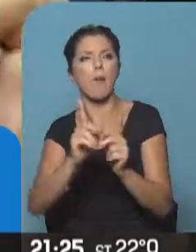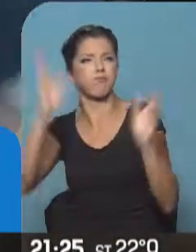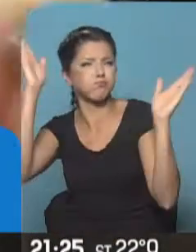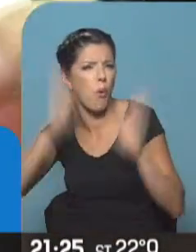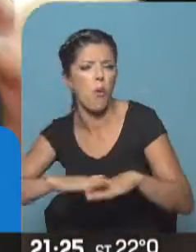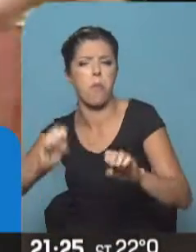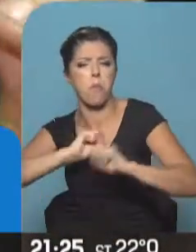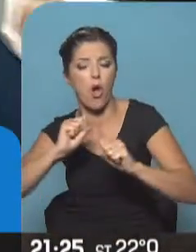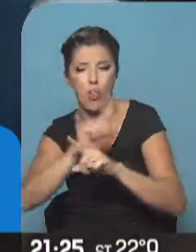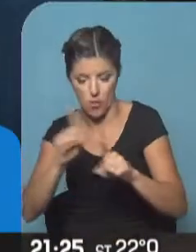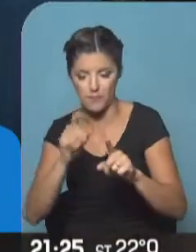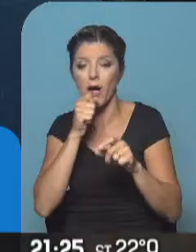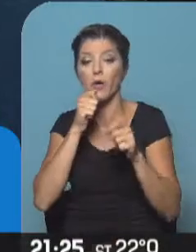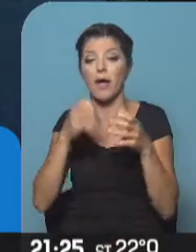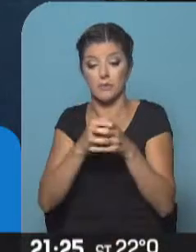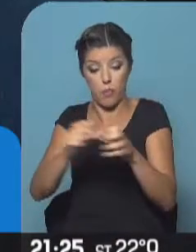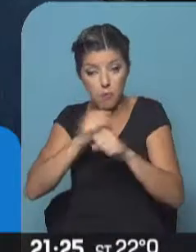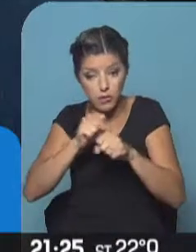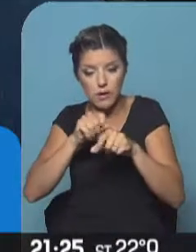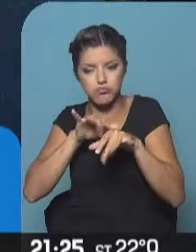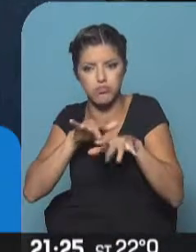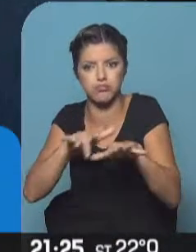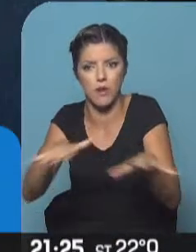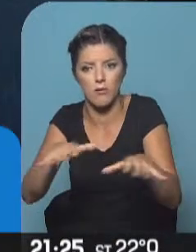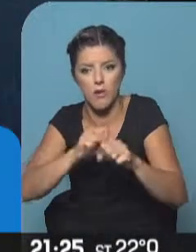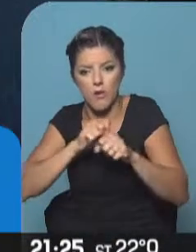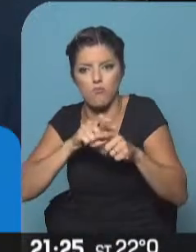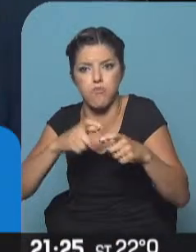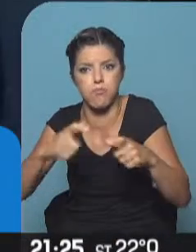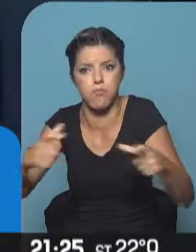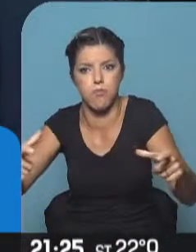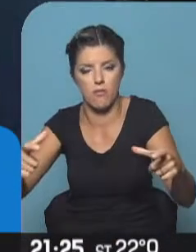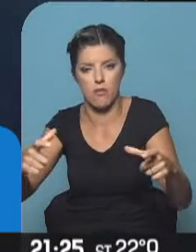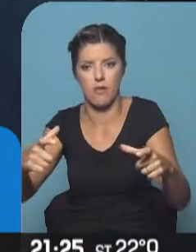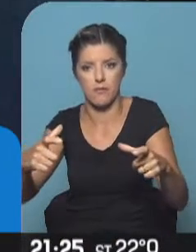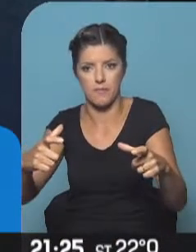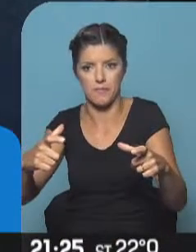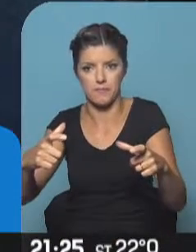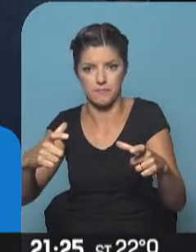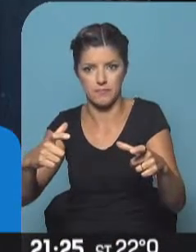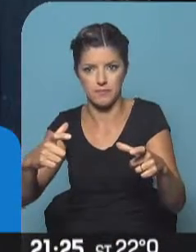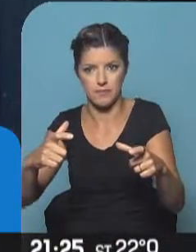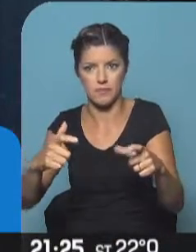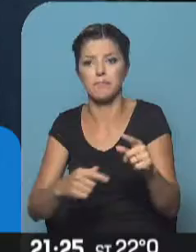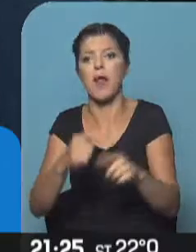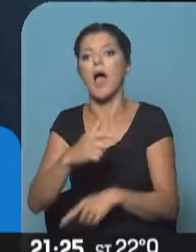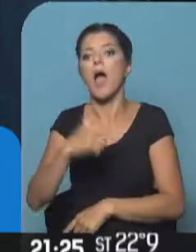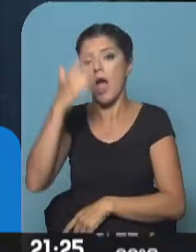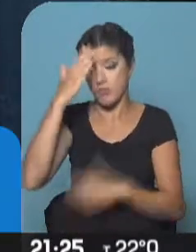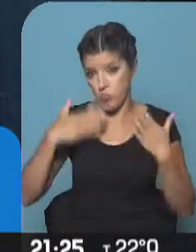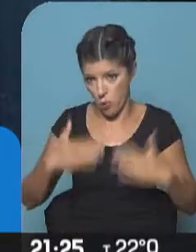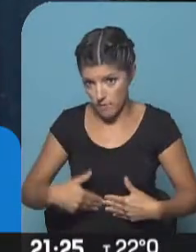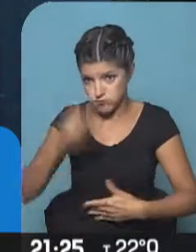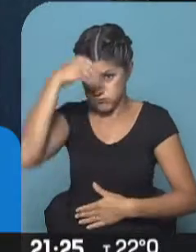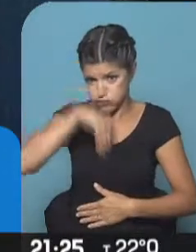acá la onda expansiva solo basta para para interesar y para dañar órganos internos sí